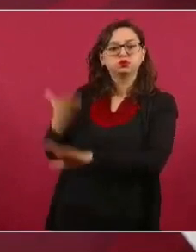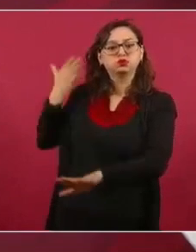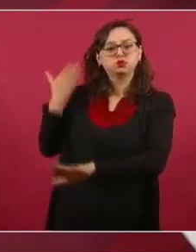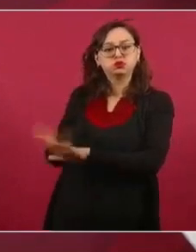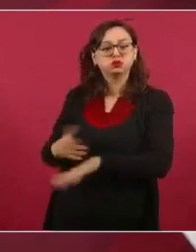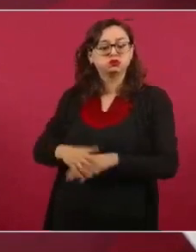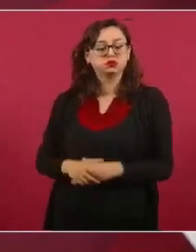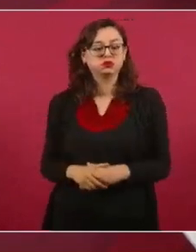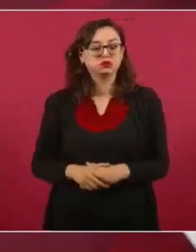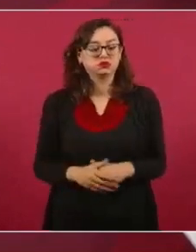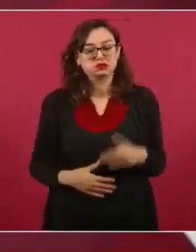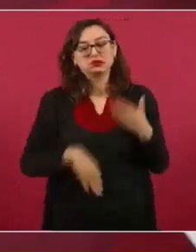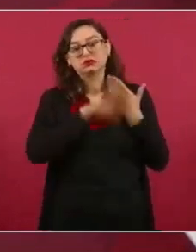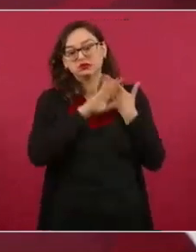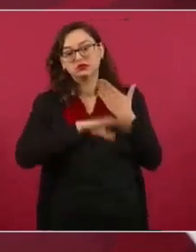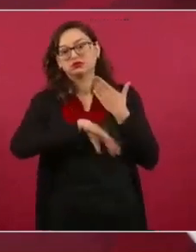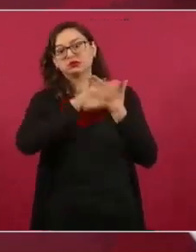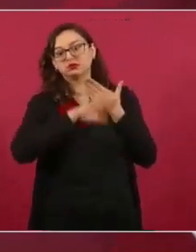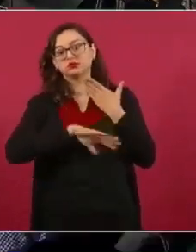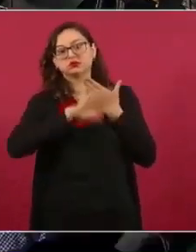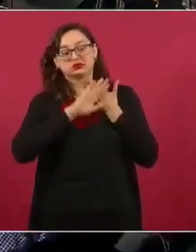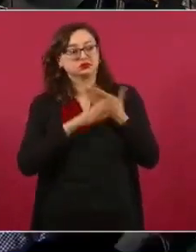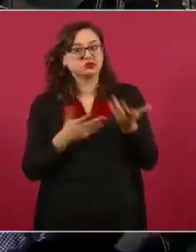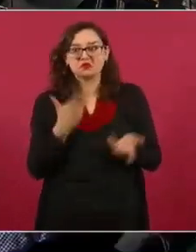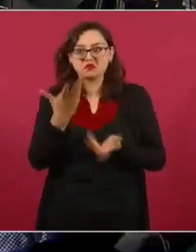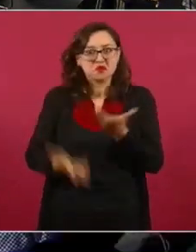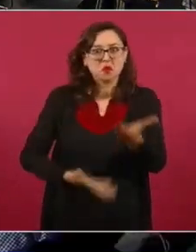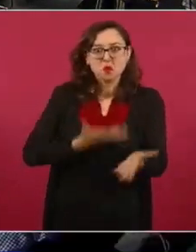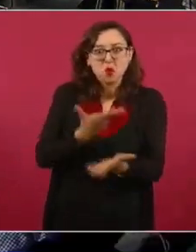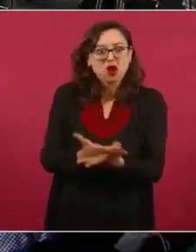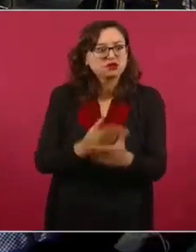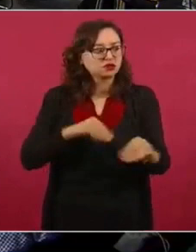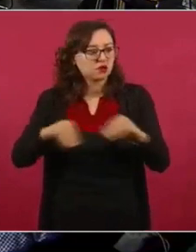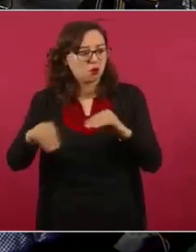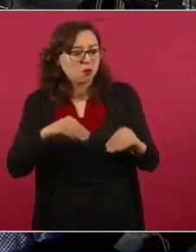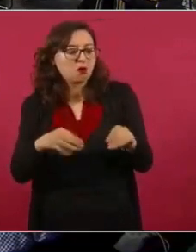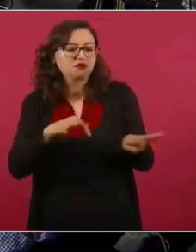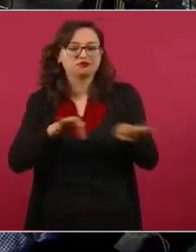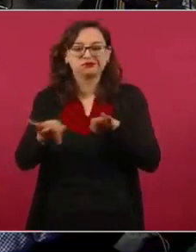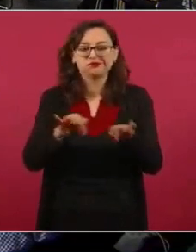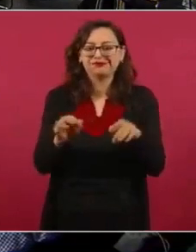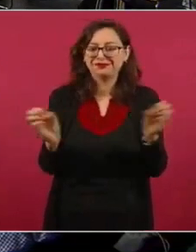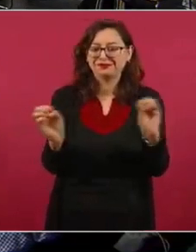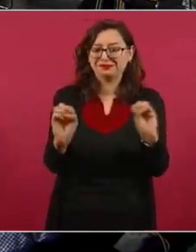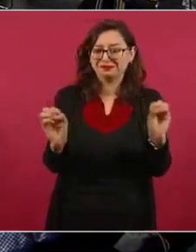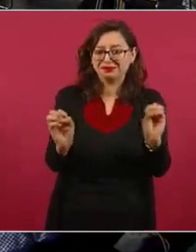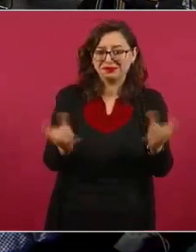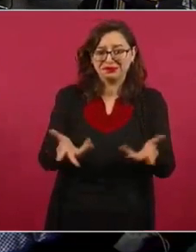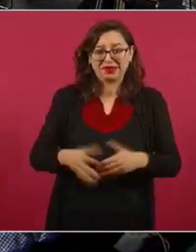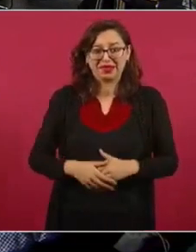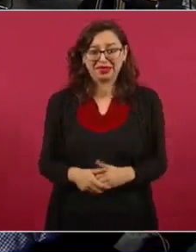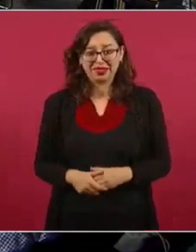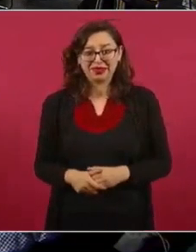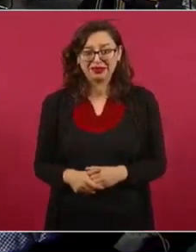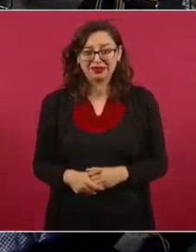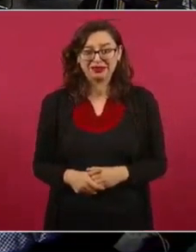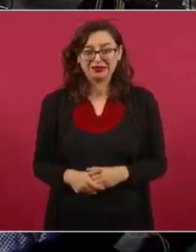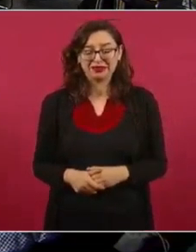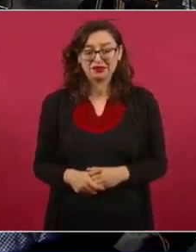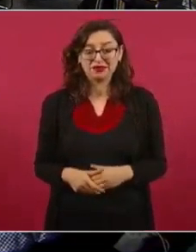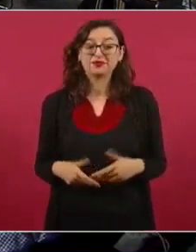Entonces todo eso lo tienen que tomar en cuenta, luego